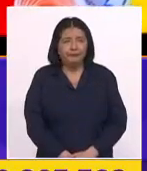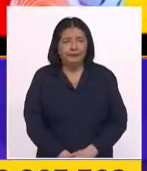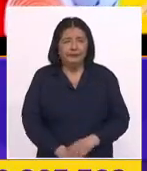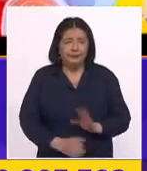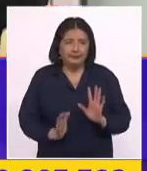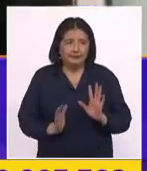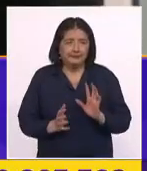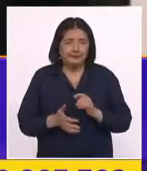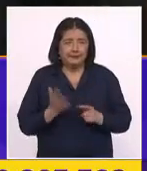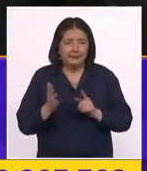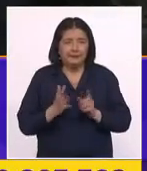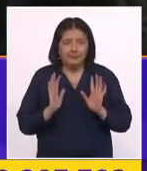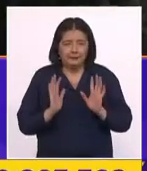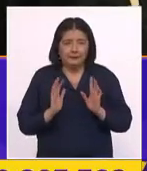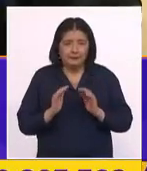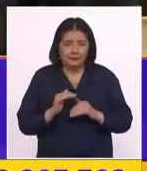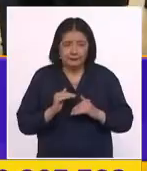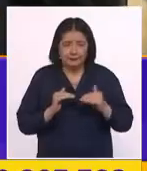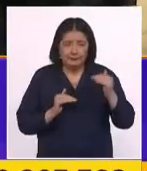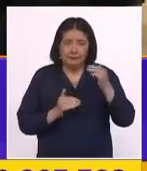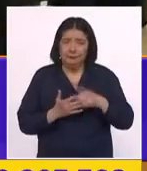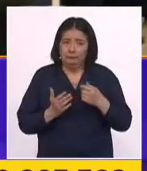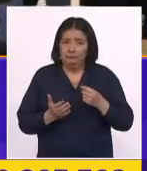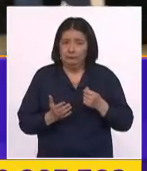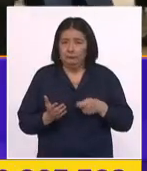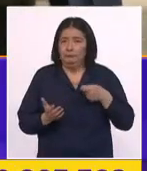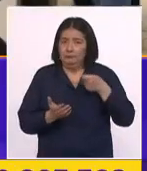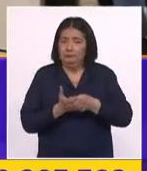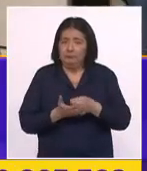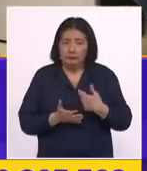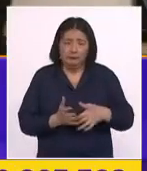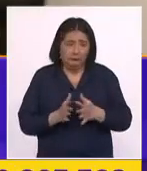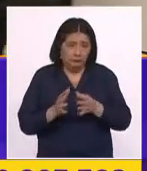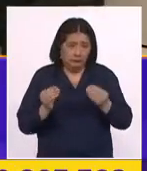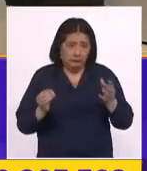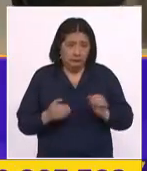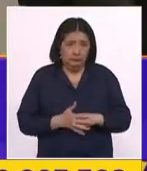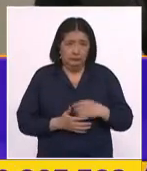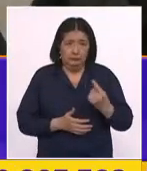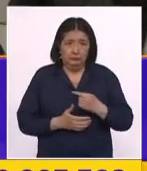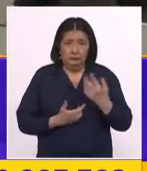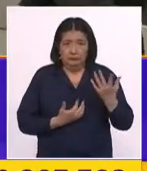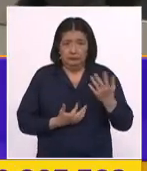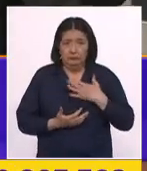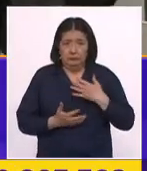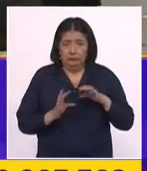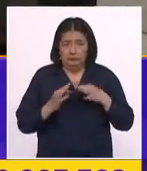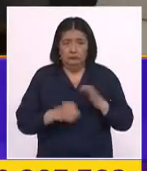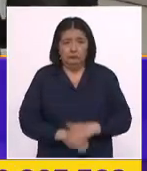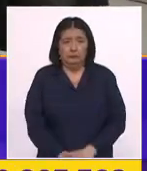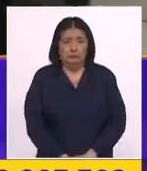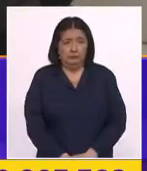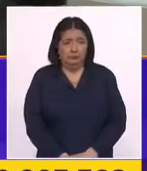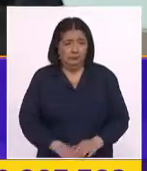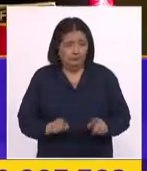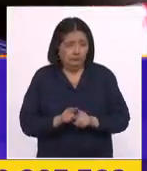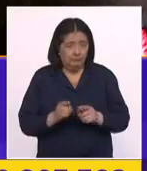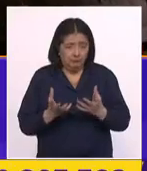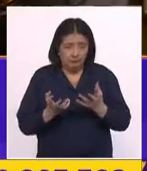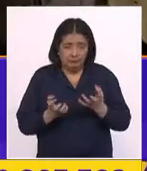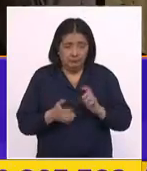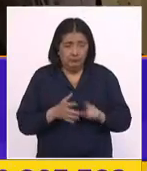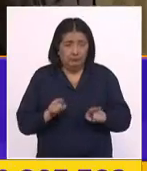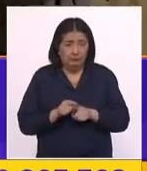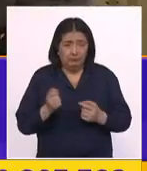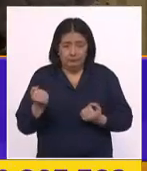en la etapa elite, digámoslo así, la inversión es bastante grande y bueno, no solamente tenía que esperar pues de mi familia, ¿no? Yo también quería que se sumen de